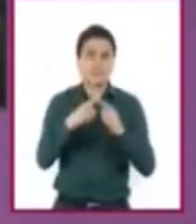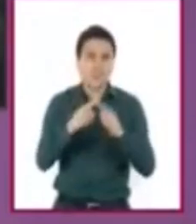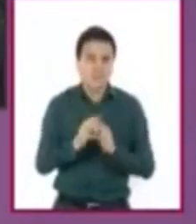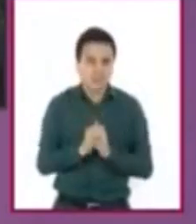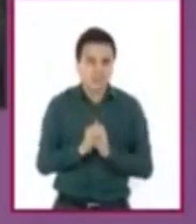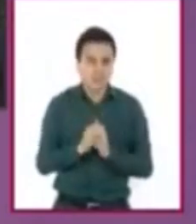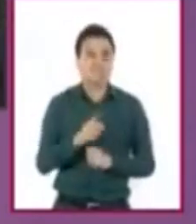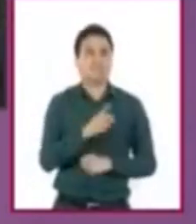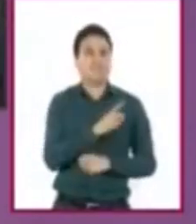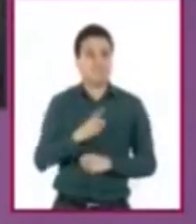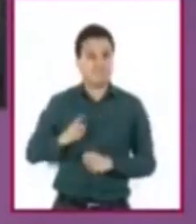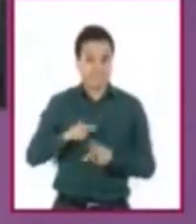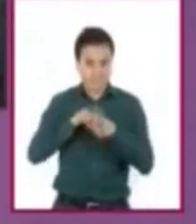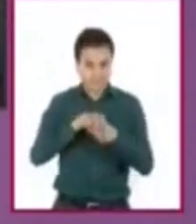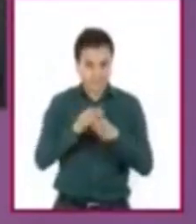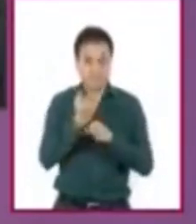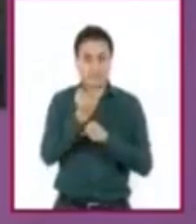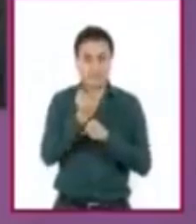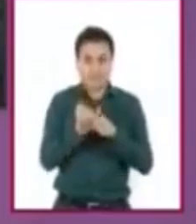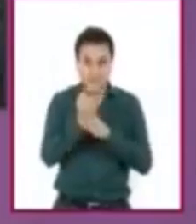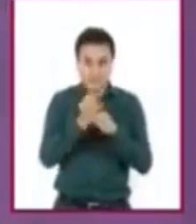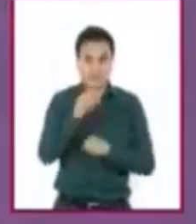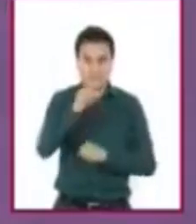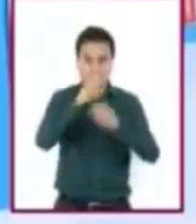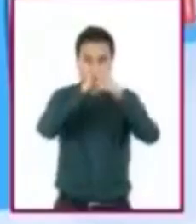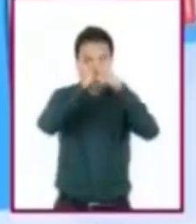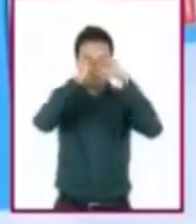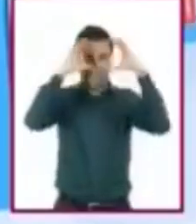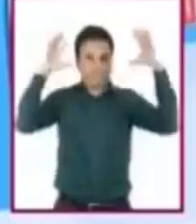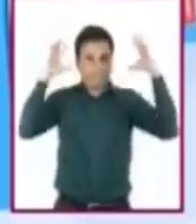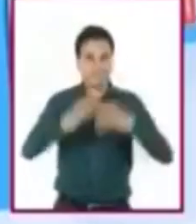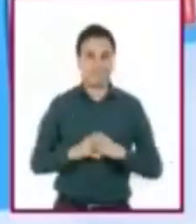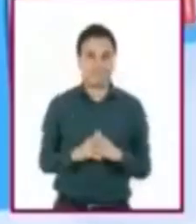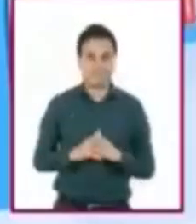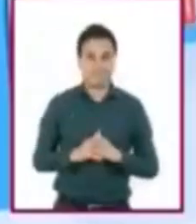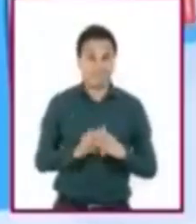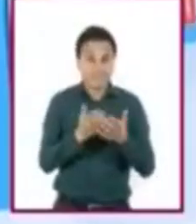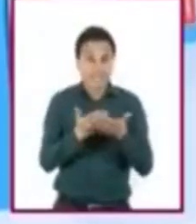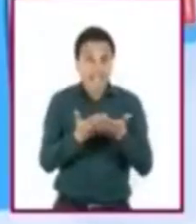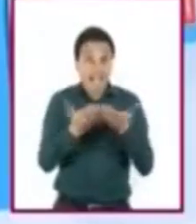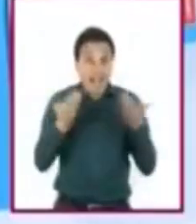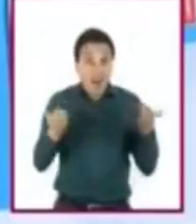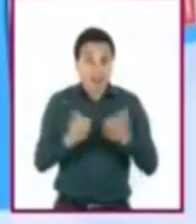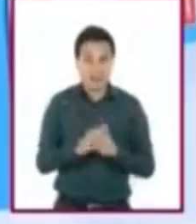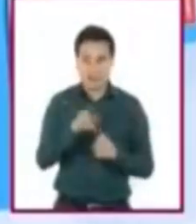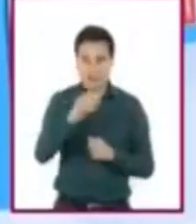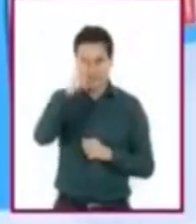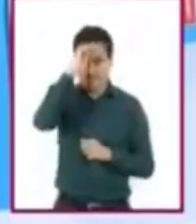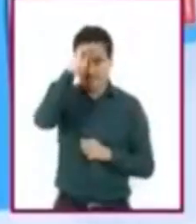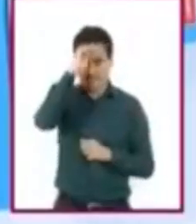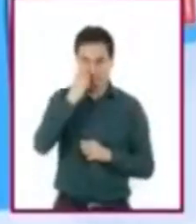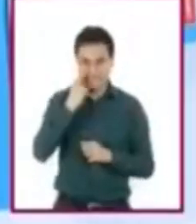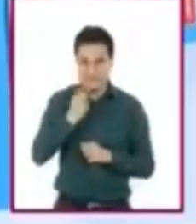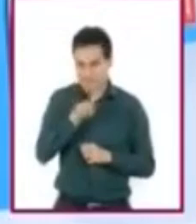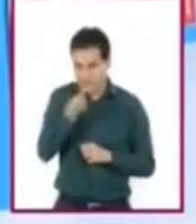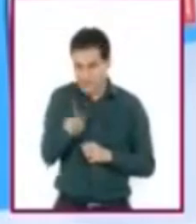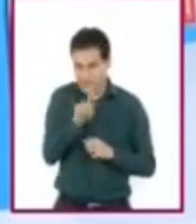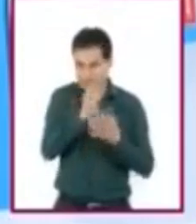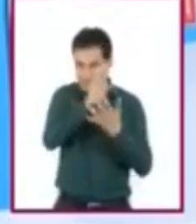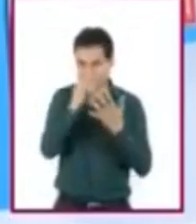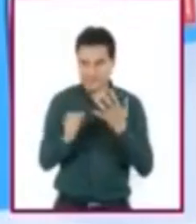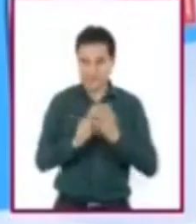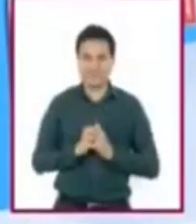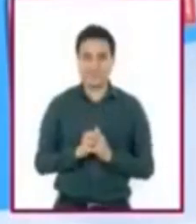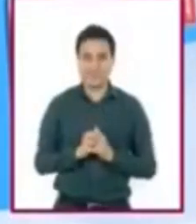más fuentes para formarse una visión más amplia. Ahora te invitamos a reflexionar en torno a las siguientes preguntas.